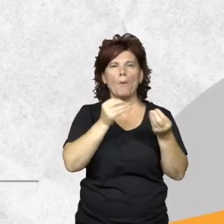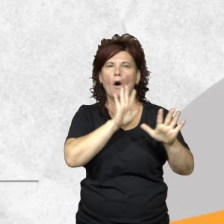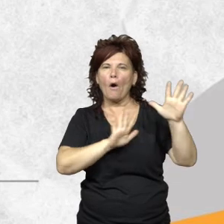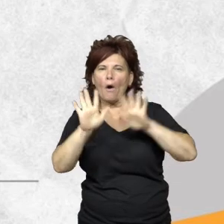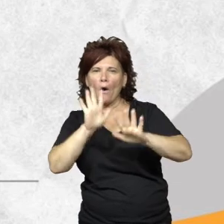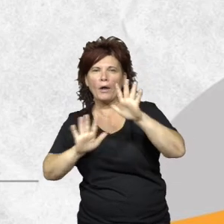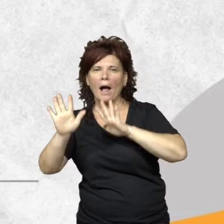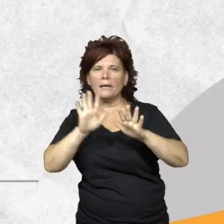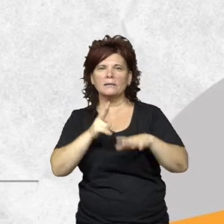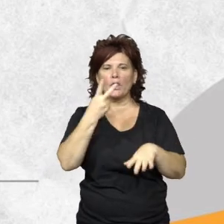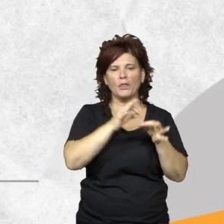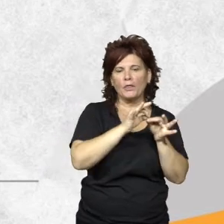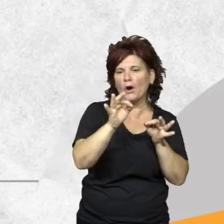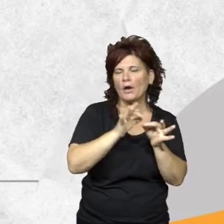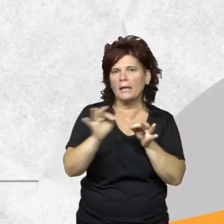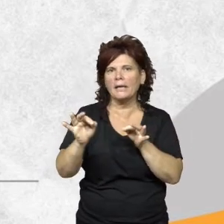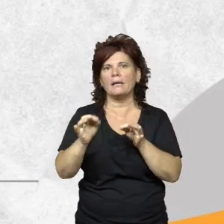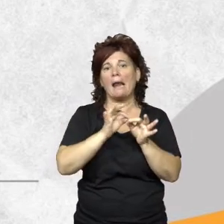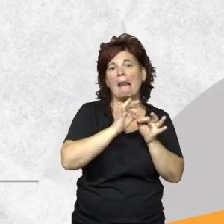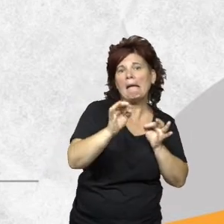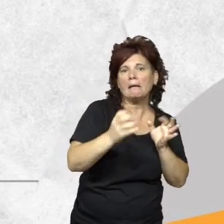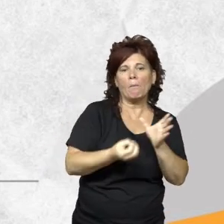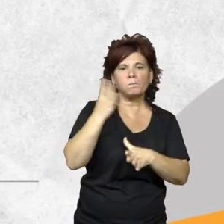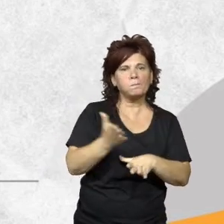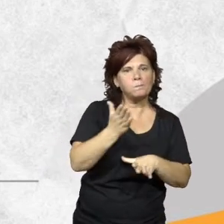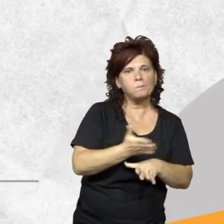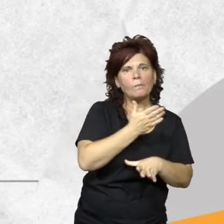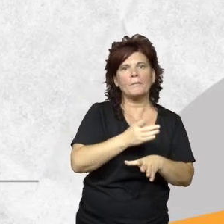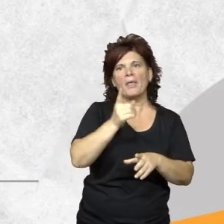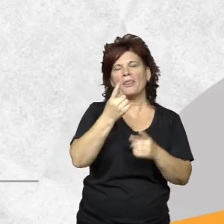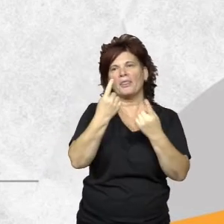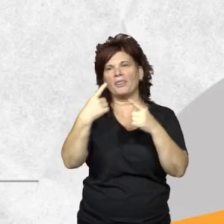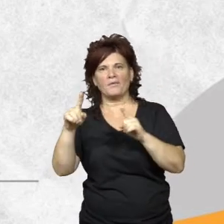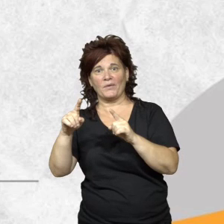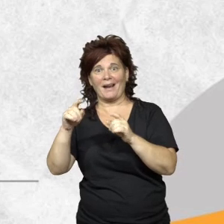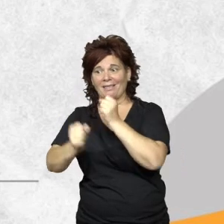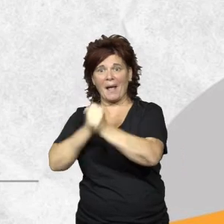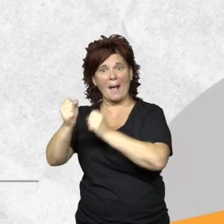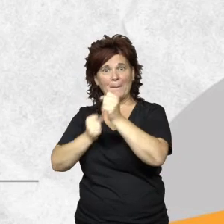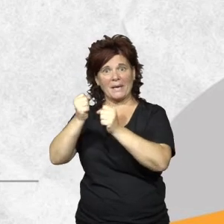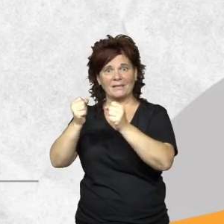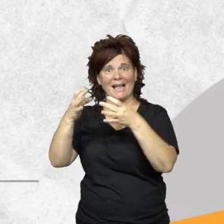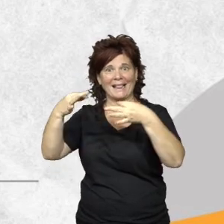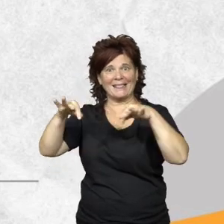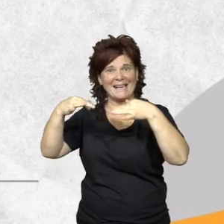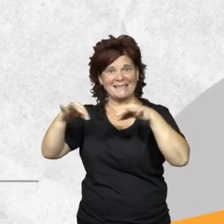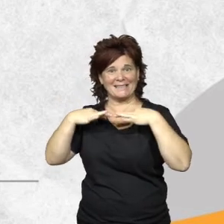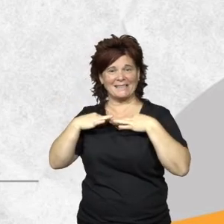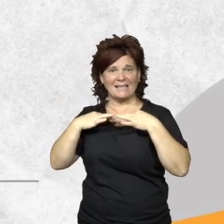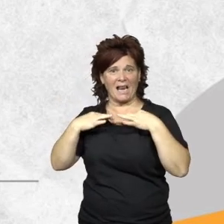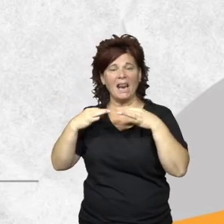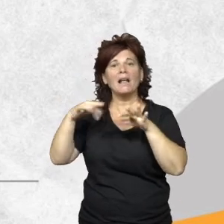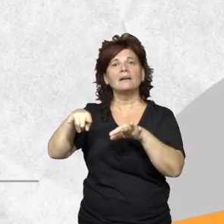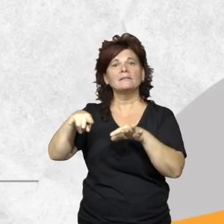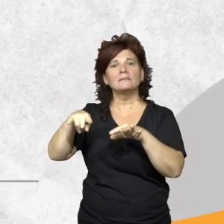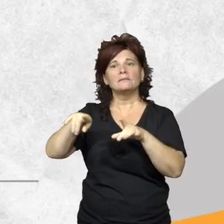es cada 2 líneas, si es cada línea de producción, diferentes en las textiles también tienen otra manera de disponer, quizás